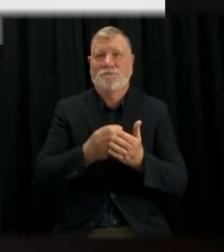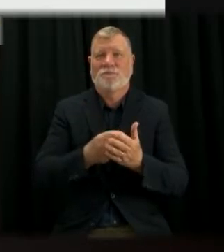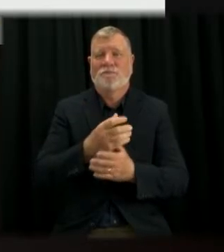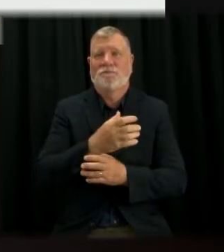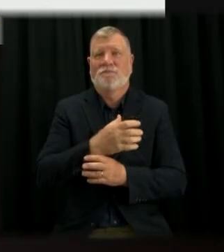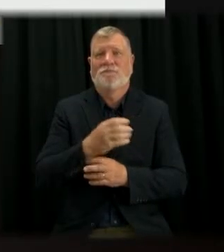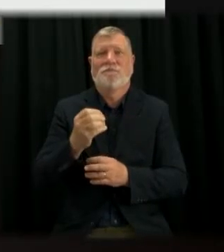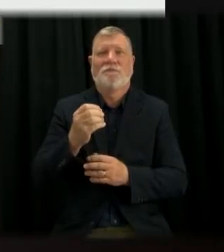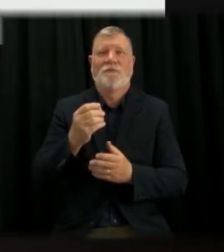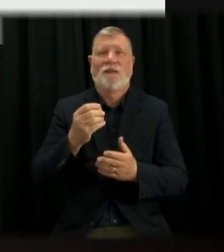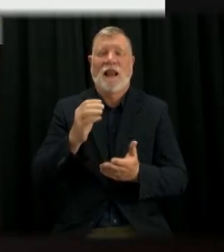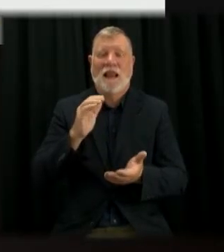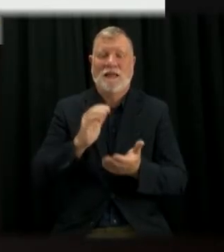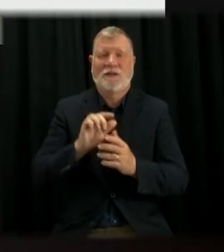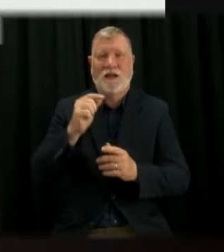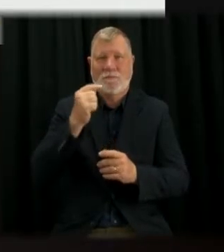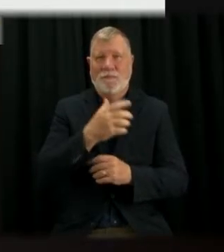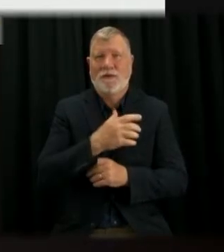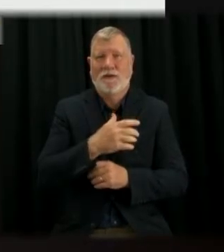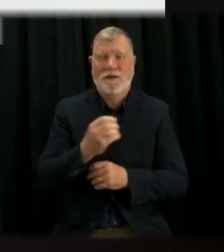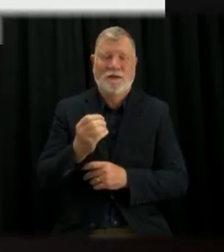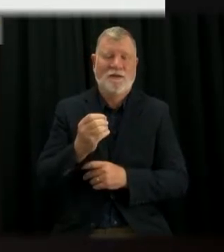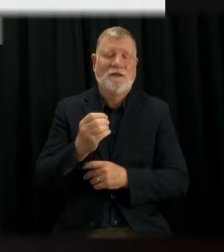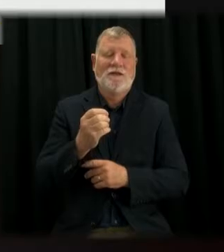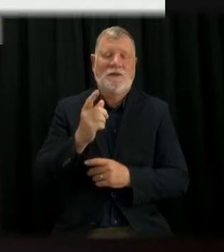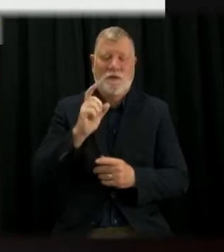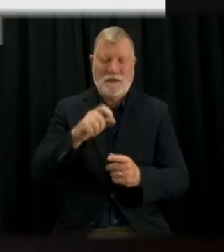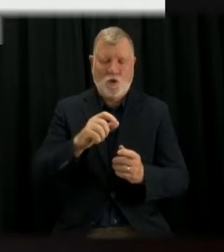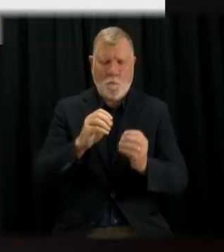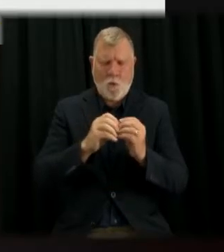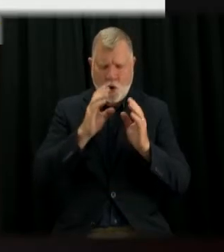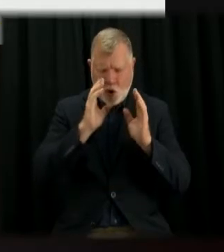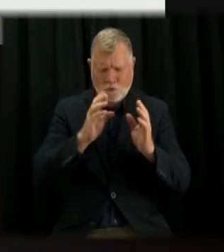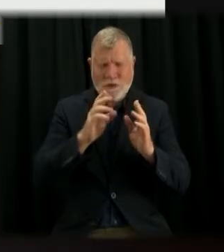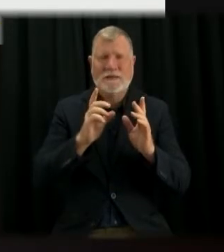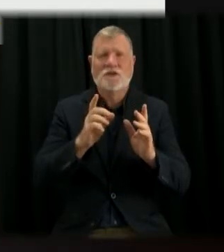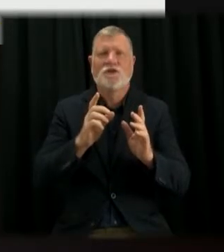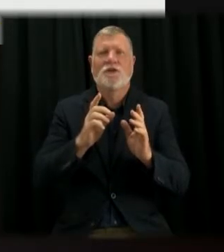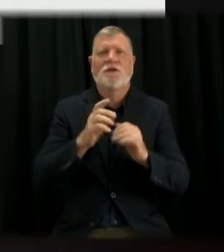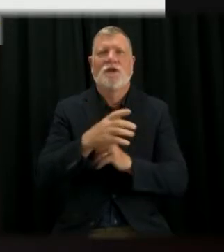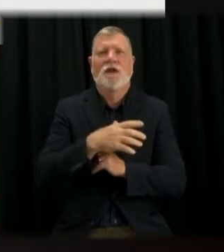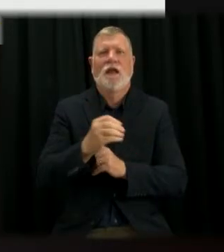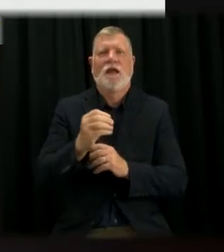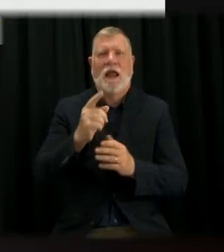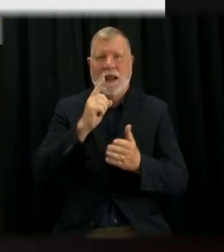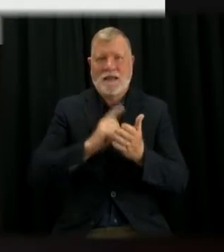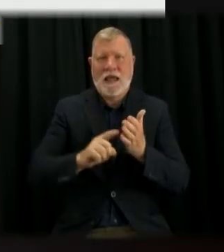de la agencia de una de las agencias del gobierno, las corporaciones que necesitaban una atención